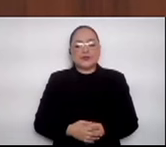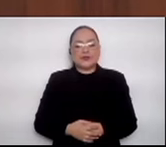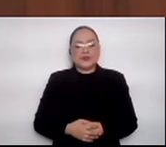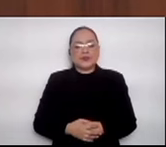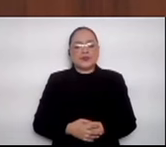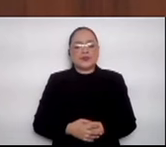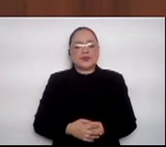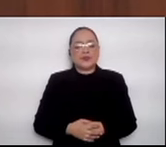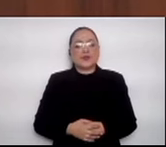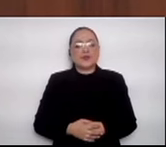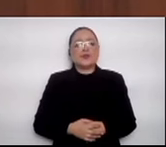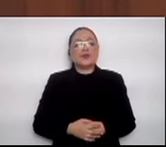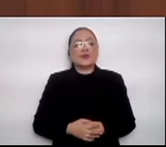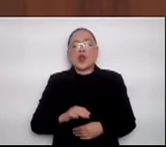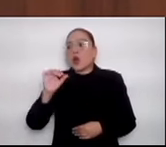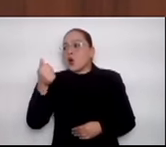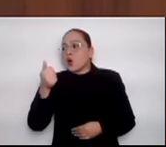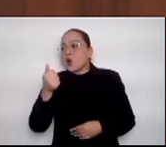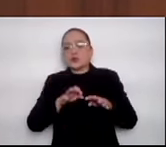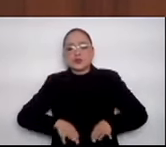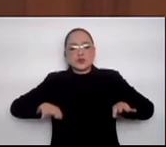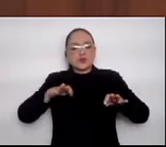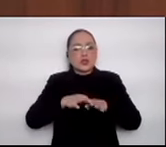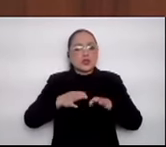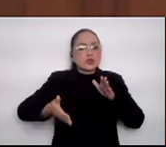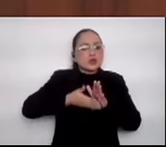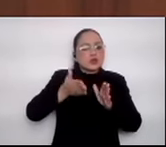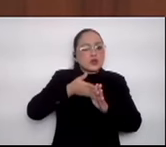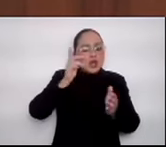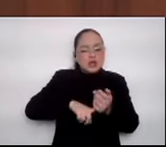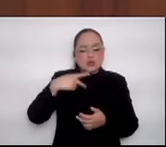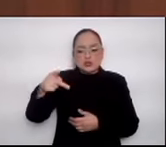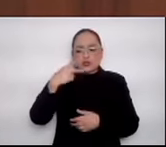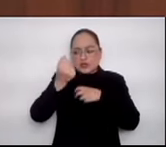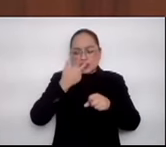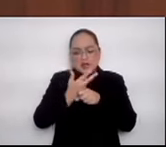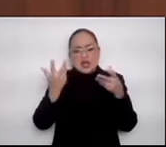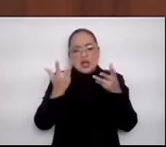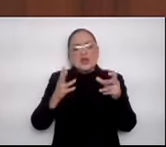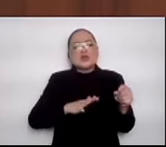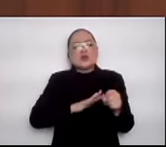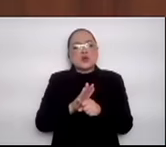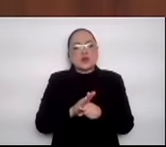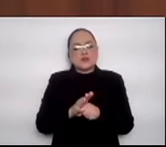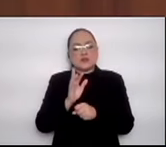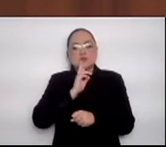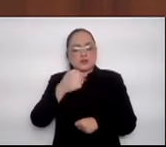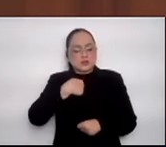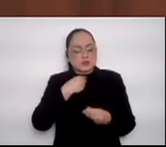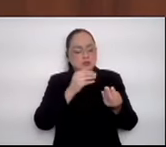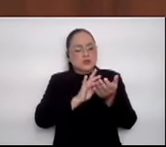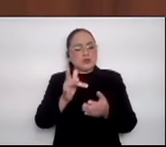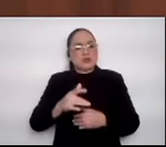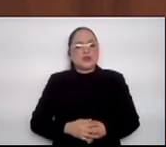aportaciones relevantes han hecho en su secretaría? Por sus respuestas, muchas gracias.